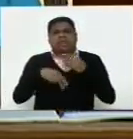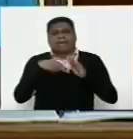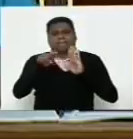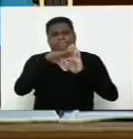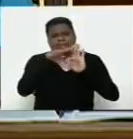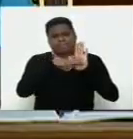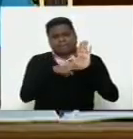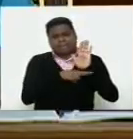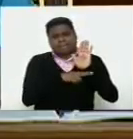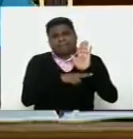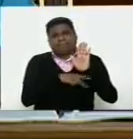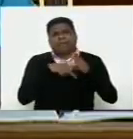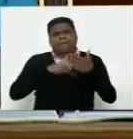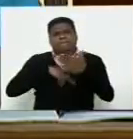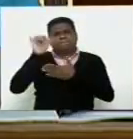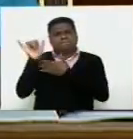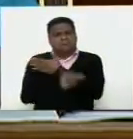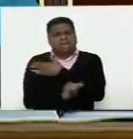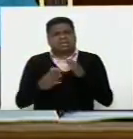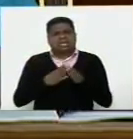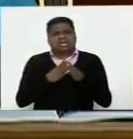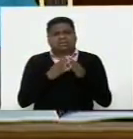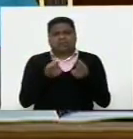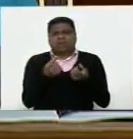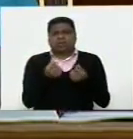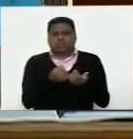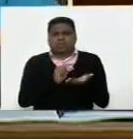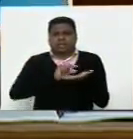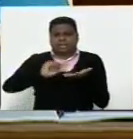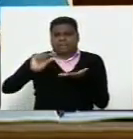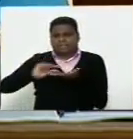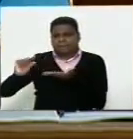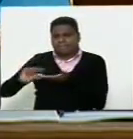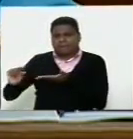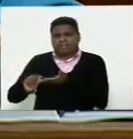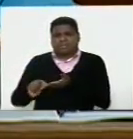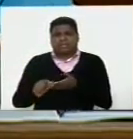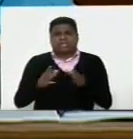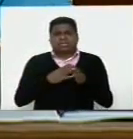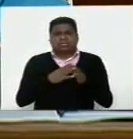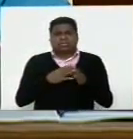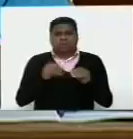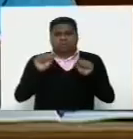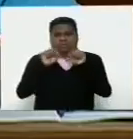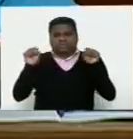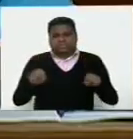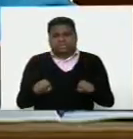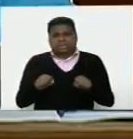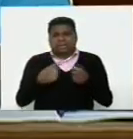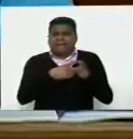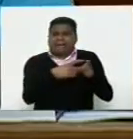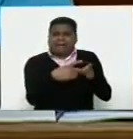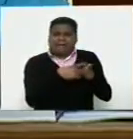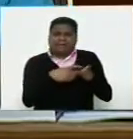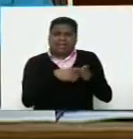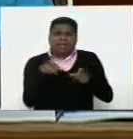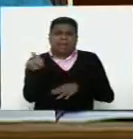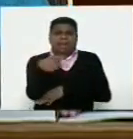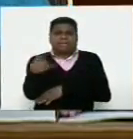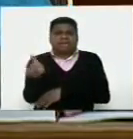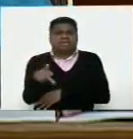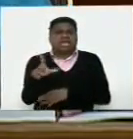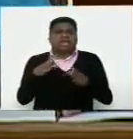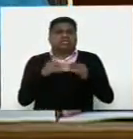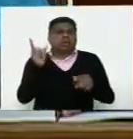y programas dirigidos a garantizar una asignación económica a través del registro del Sistema Nacional del Carné de la Patria a las mujeres